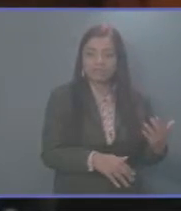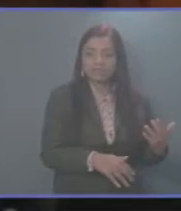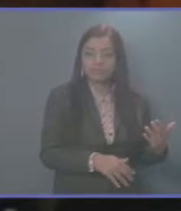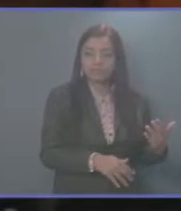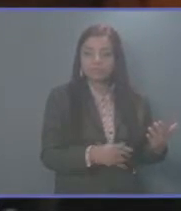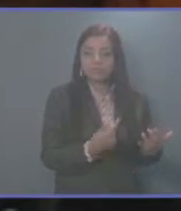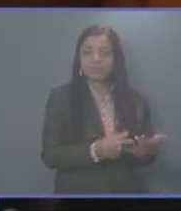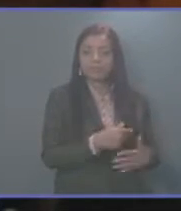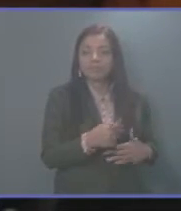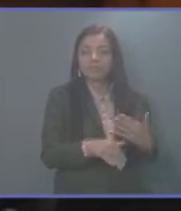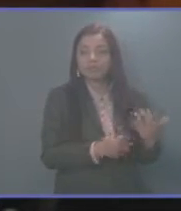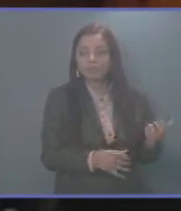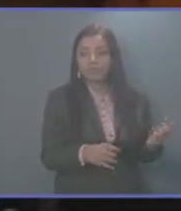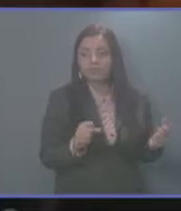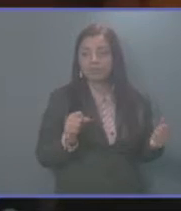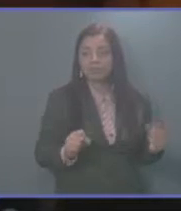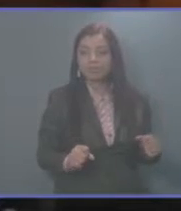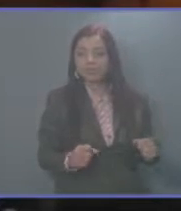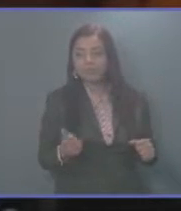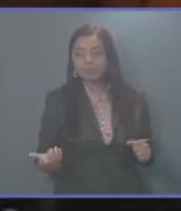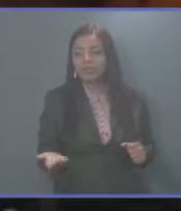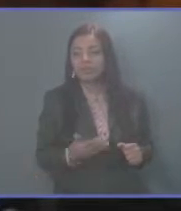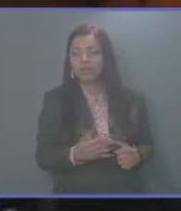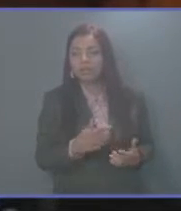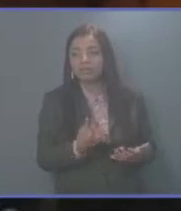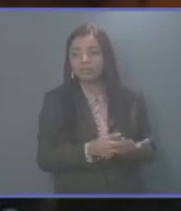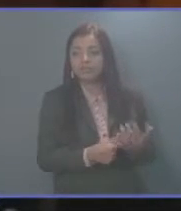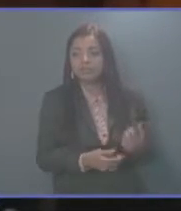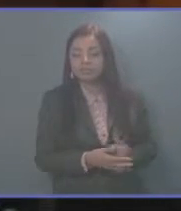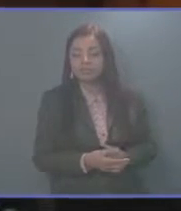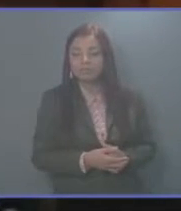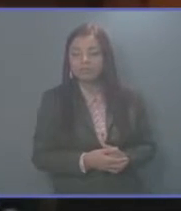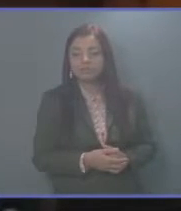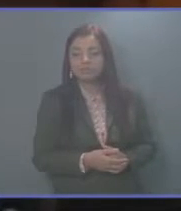metros, con techo liviano.